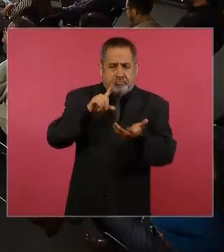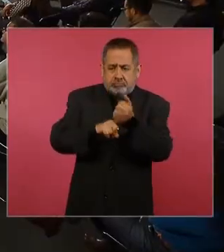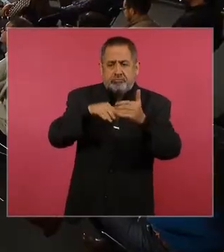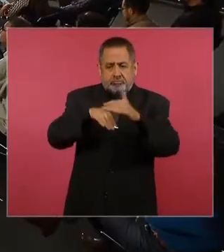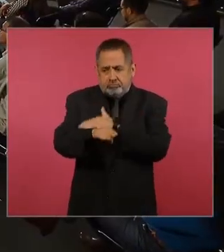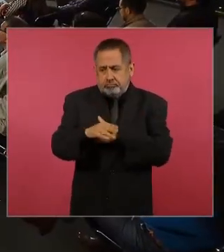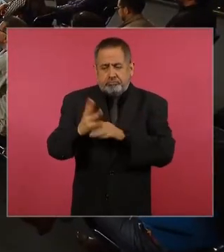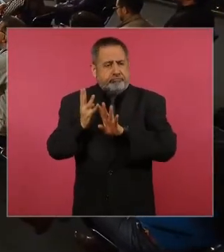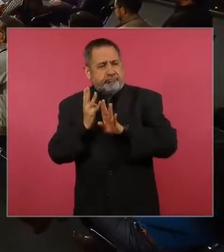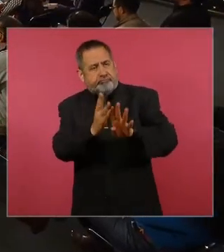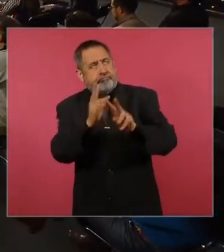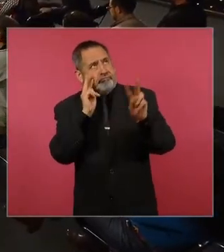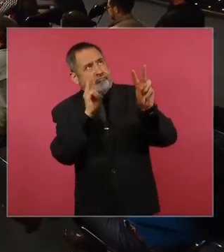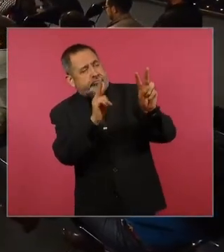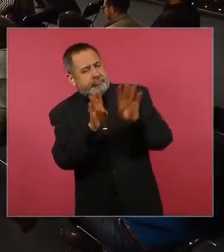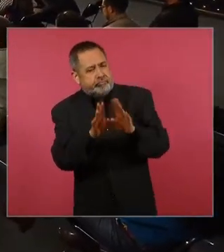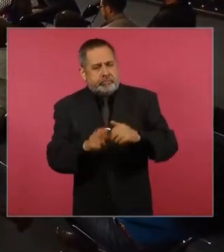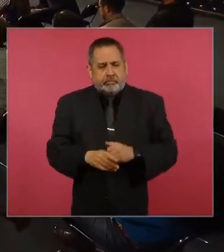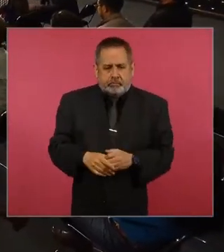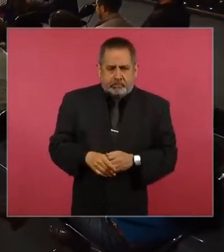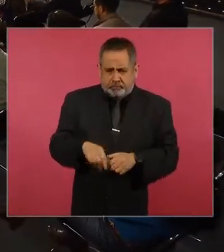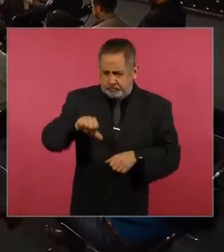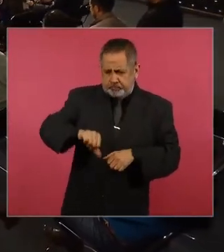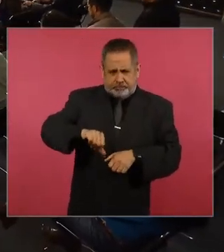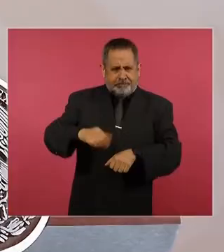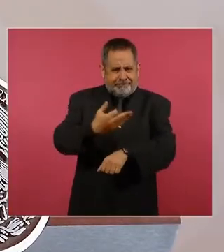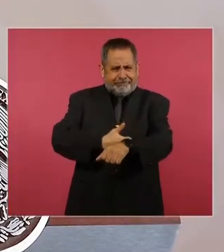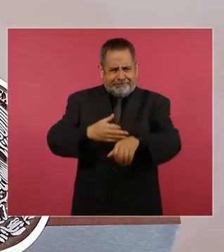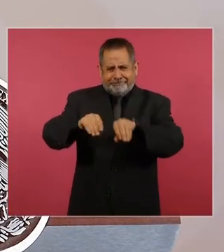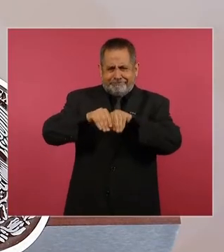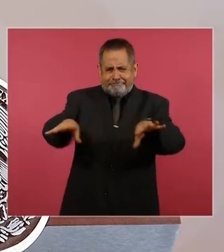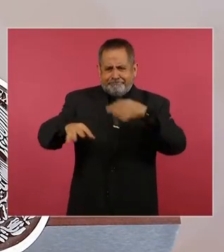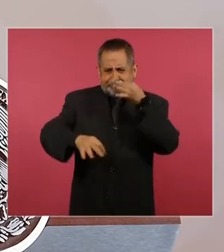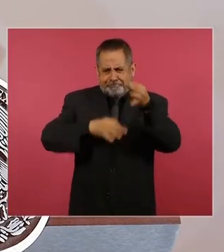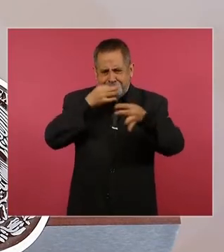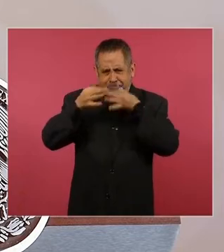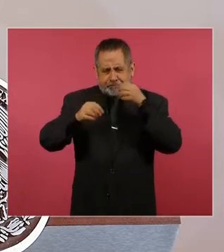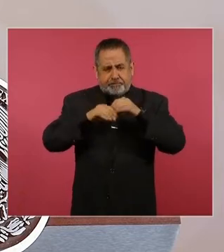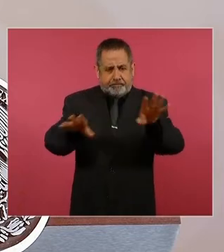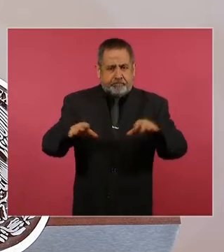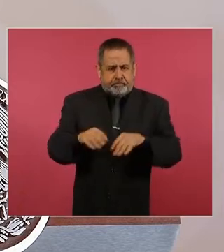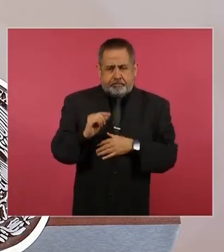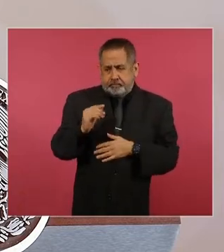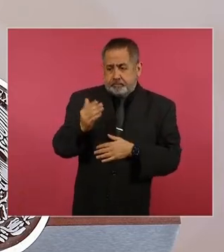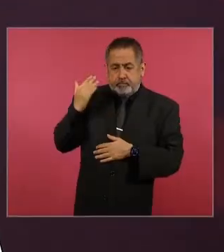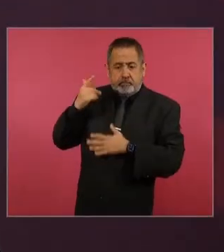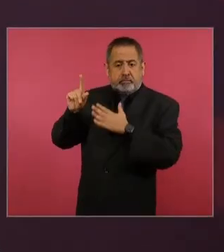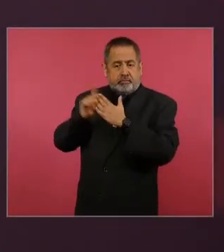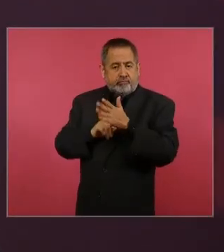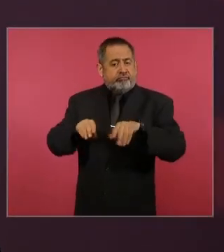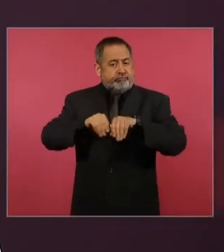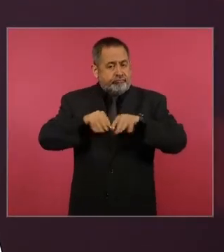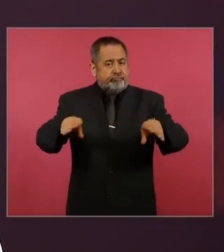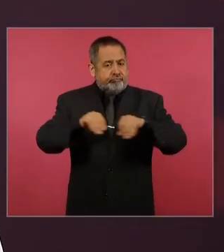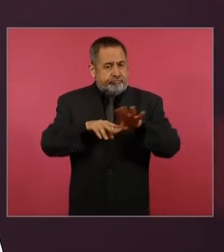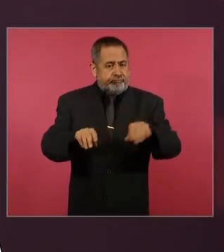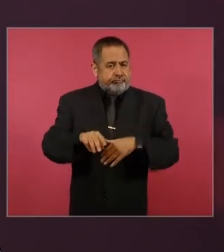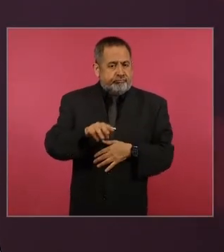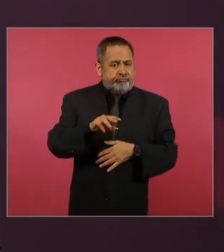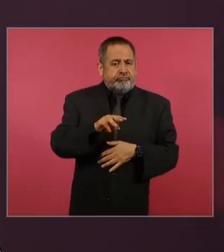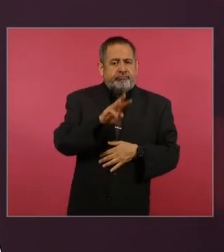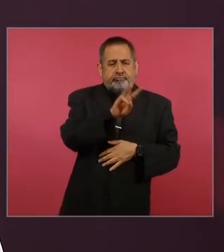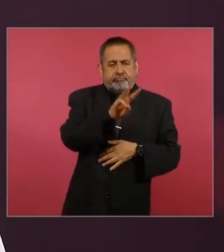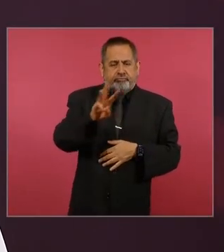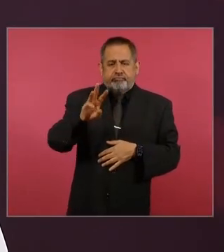en el país? Muchas también gracias. Les vamos a mandar esa información detallada, va a estar toda disponible, ya está desde hace un mes en la página y redes